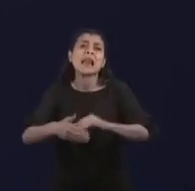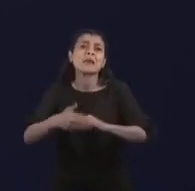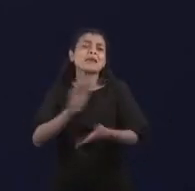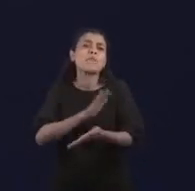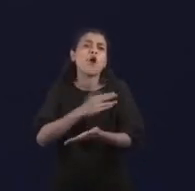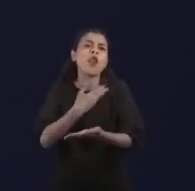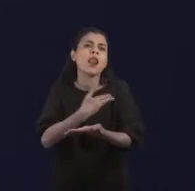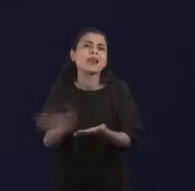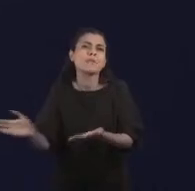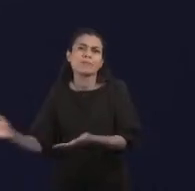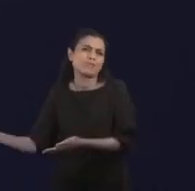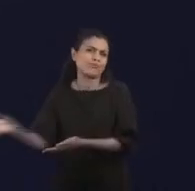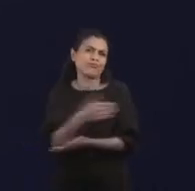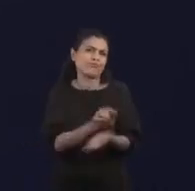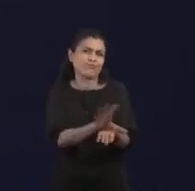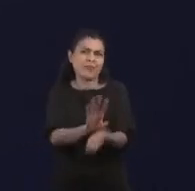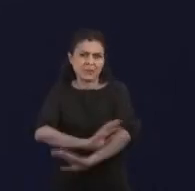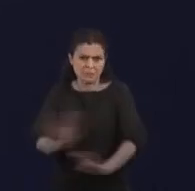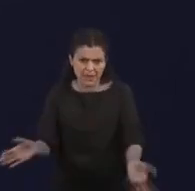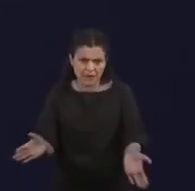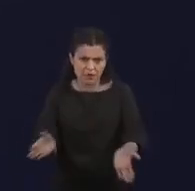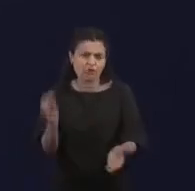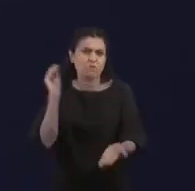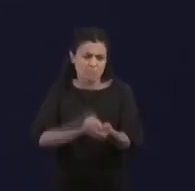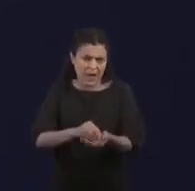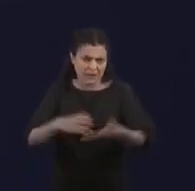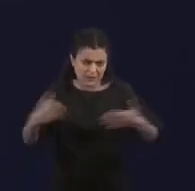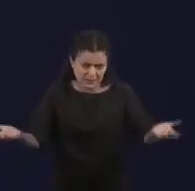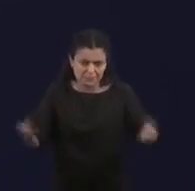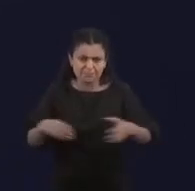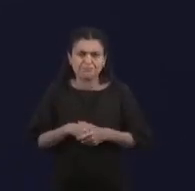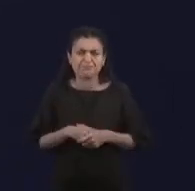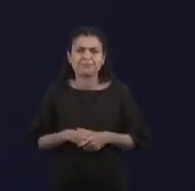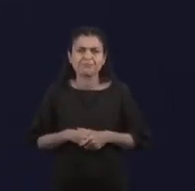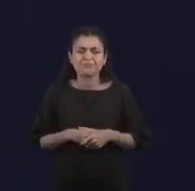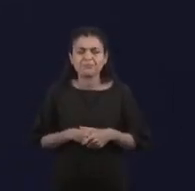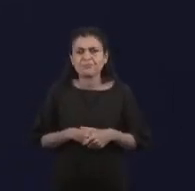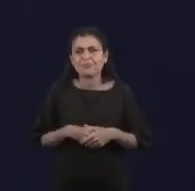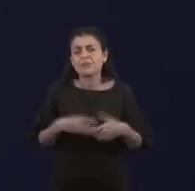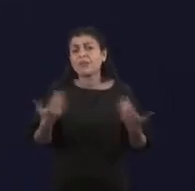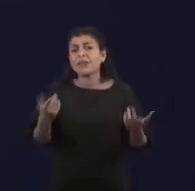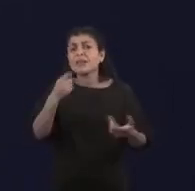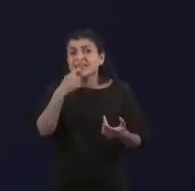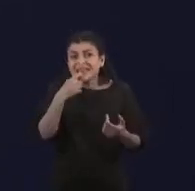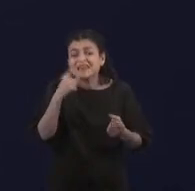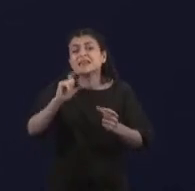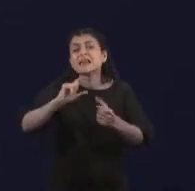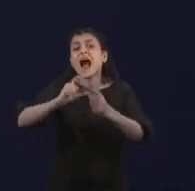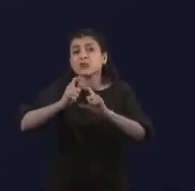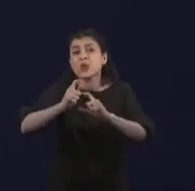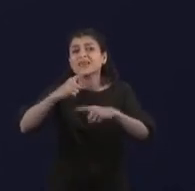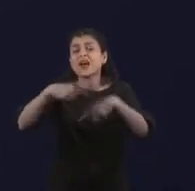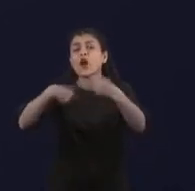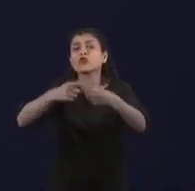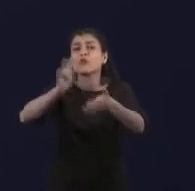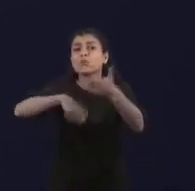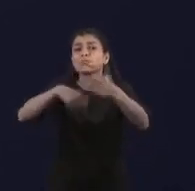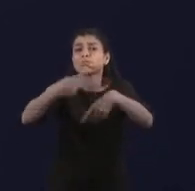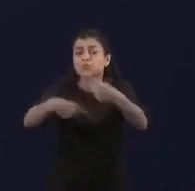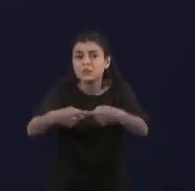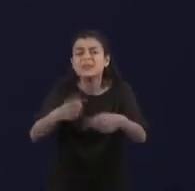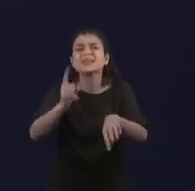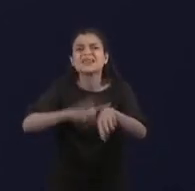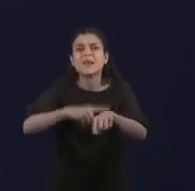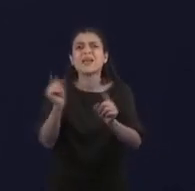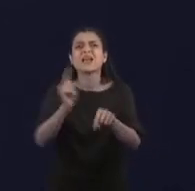universo. De todas maneras, los que continúen vigentes también será por un tiempo determinado y se